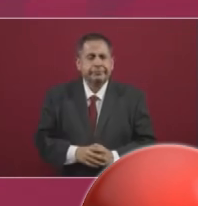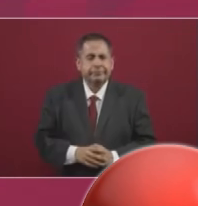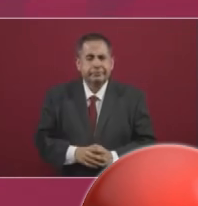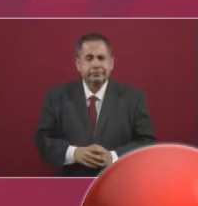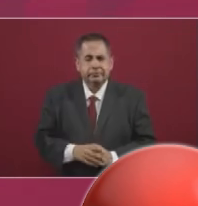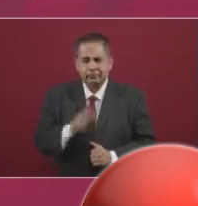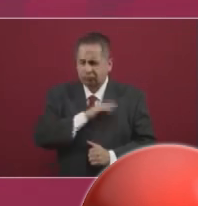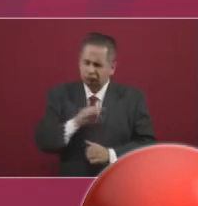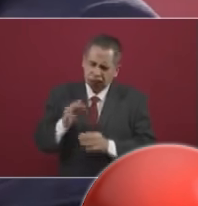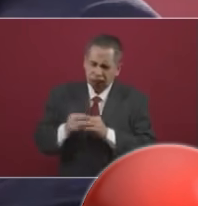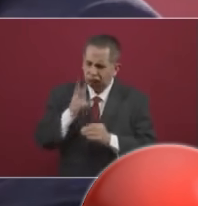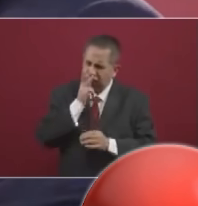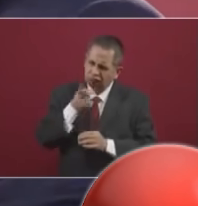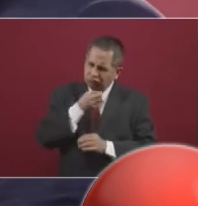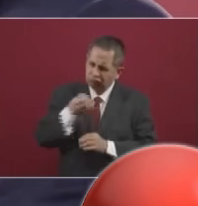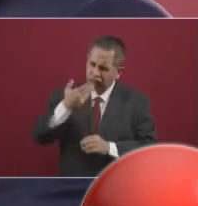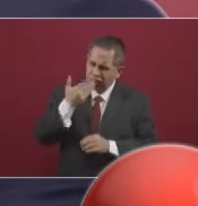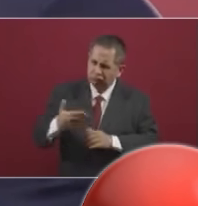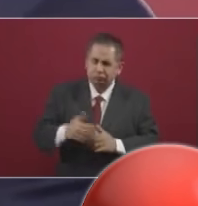buen español,